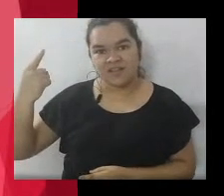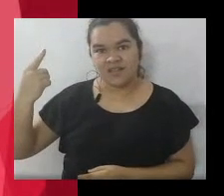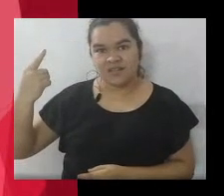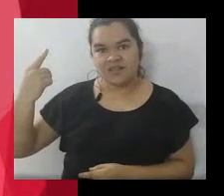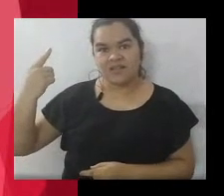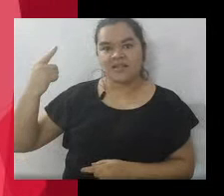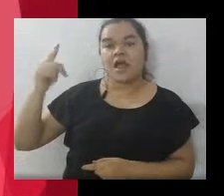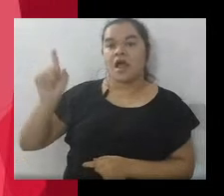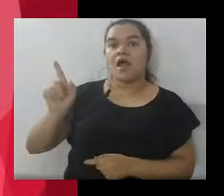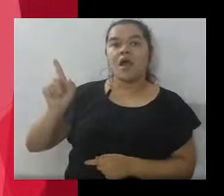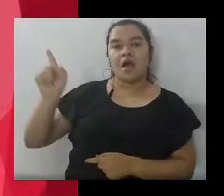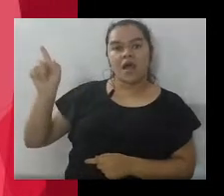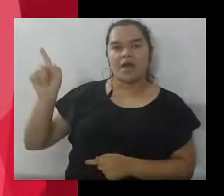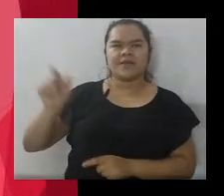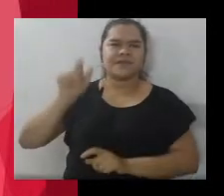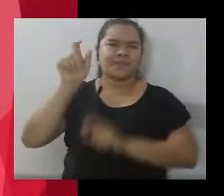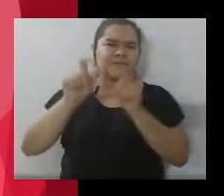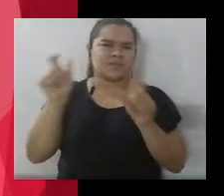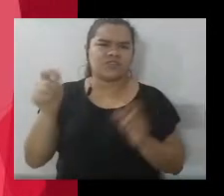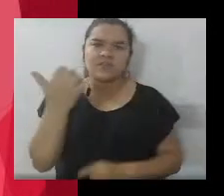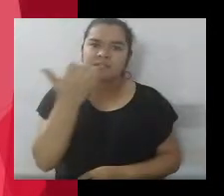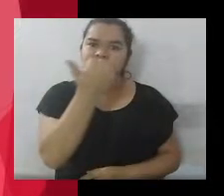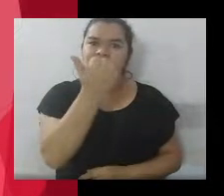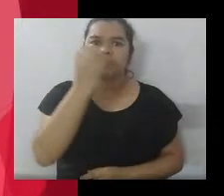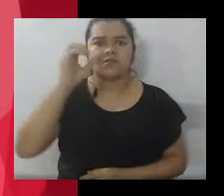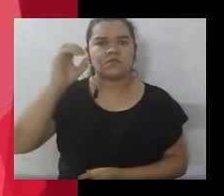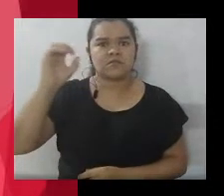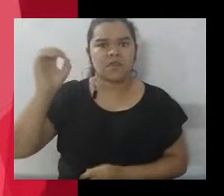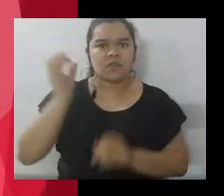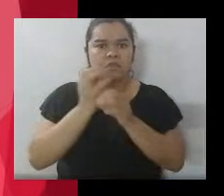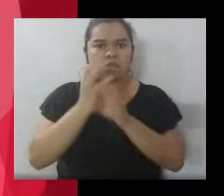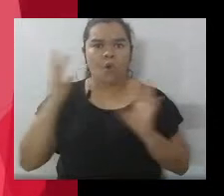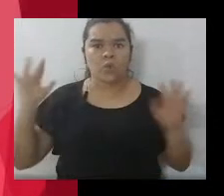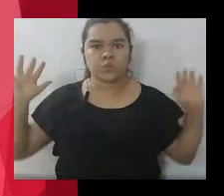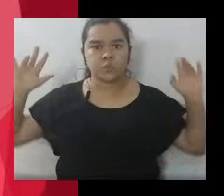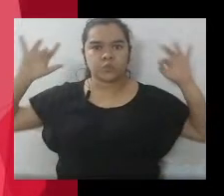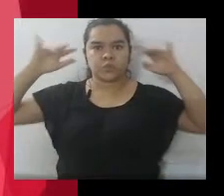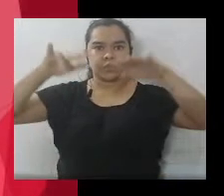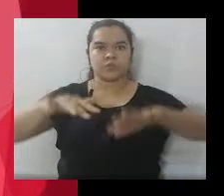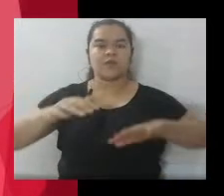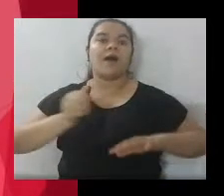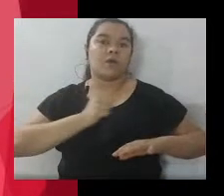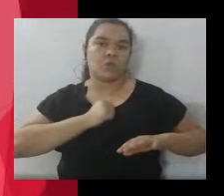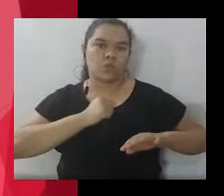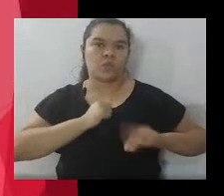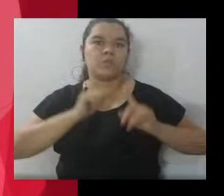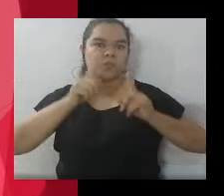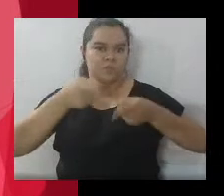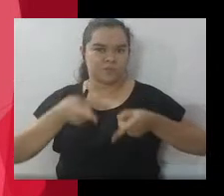que participaron más de 600 profesionales y estudiantes.